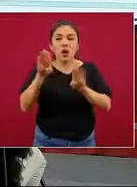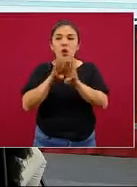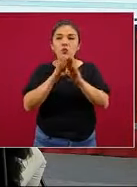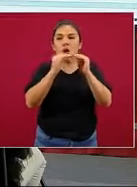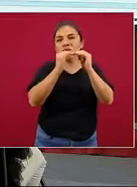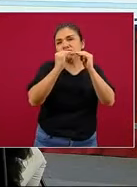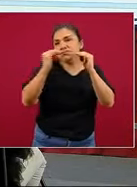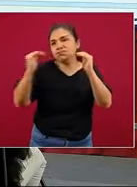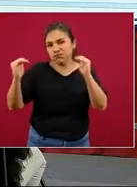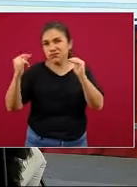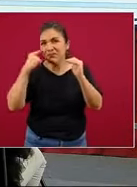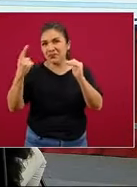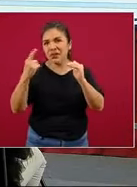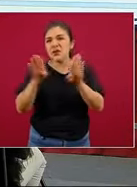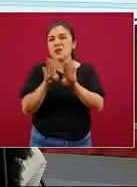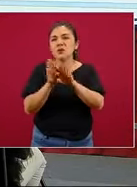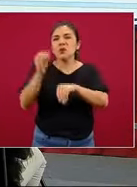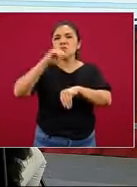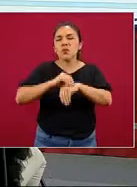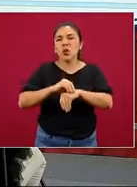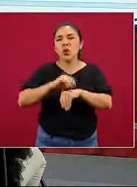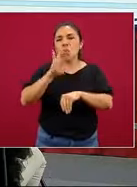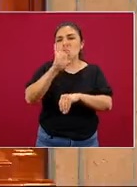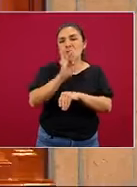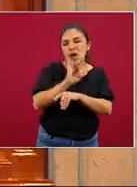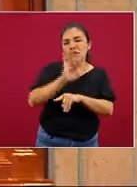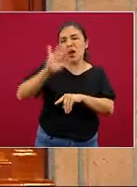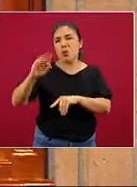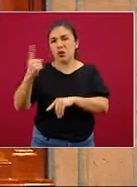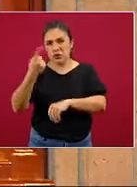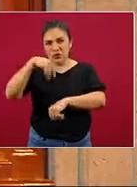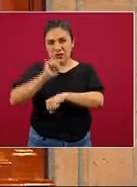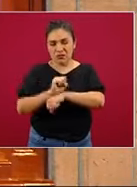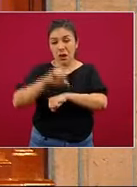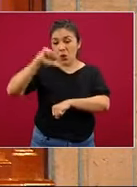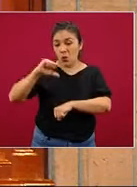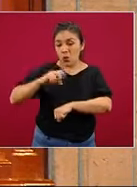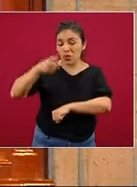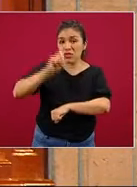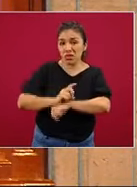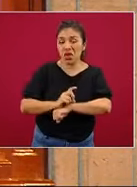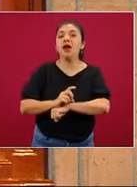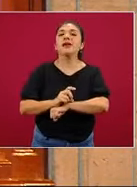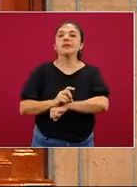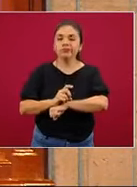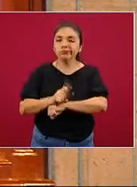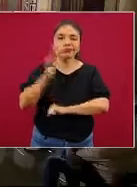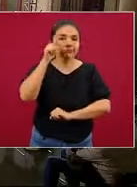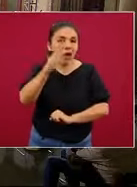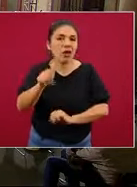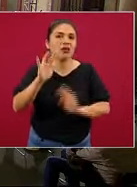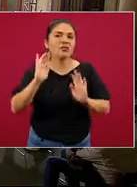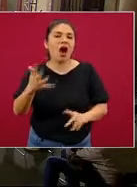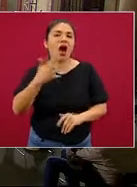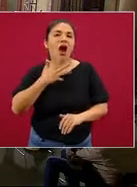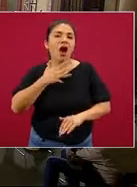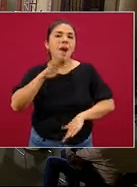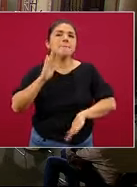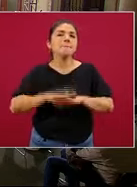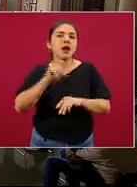para el comportamiento entre la 40 a 41, para el día de hoy se produjo todavía